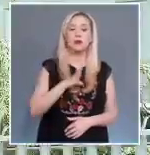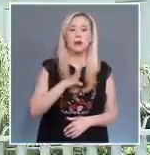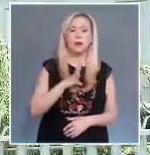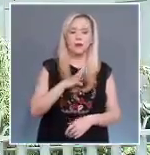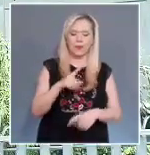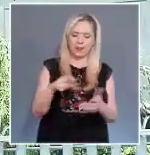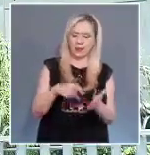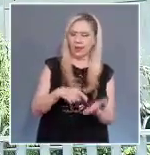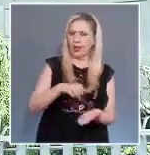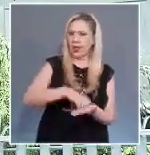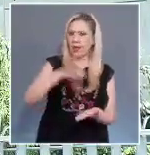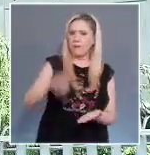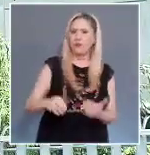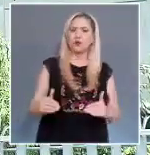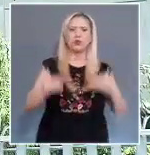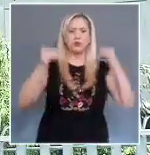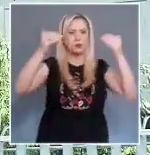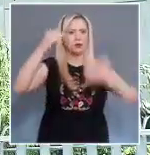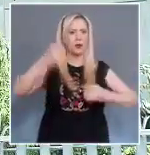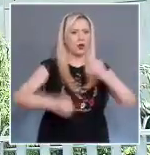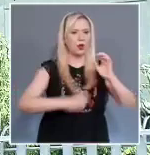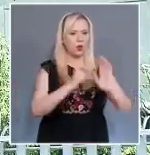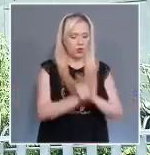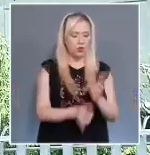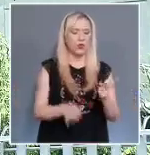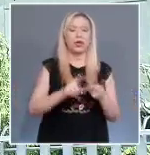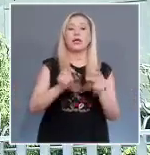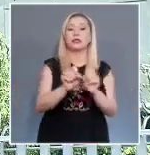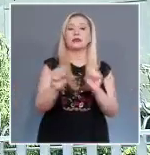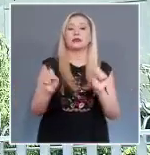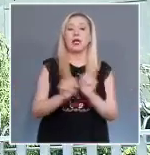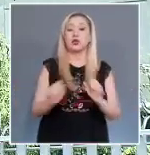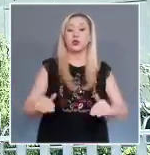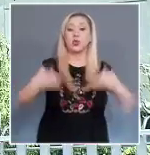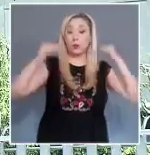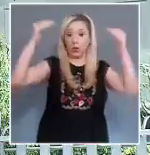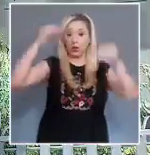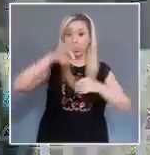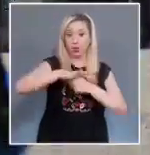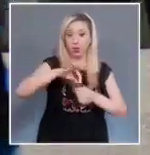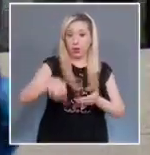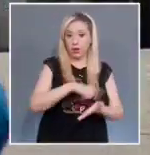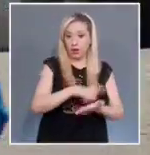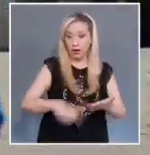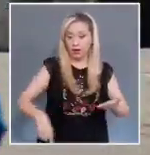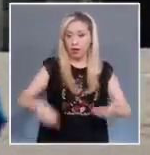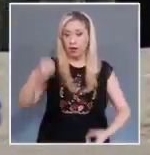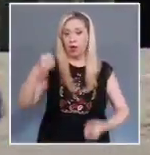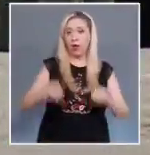como de la Sala Superior del Tribunal Electoral, que velan por los usos y